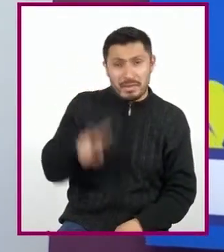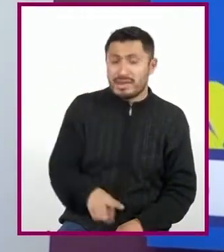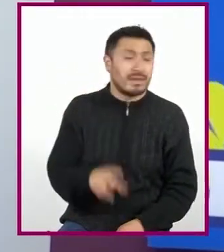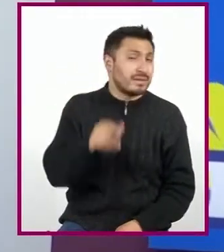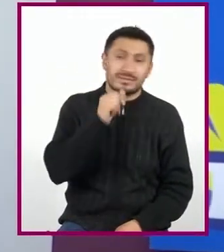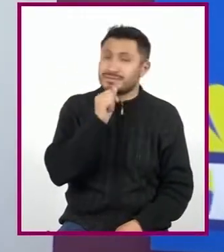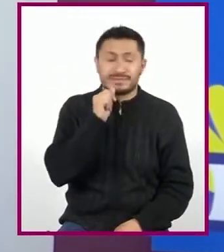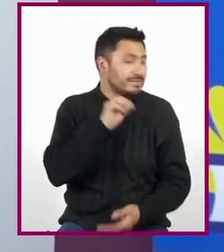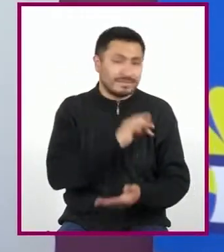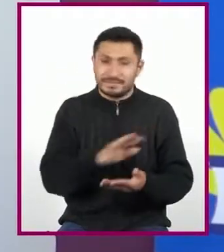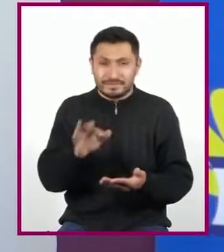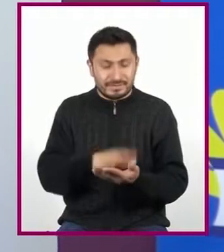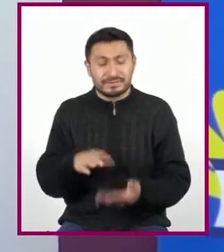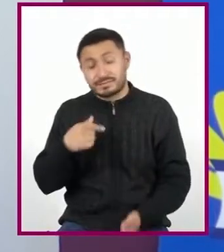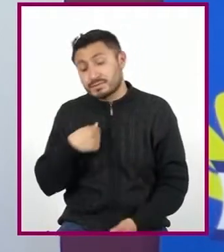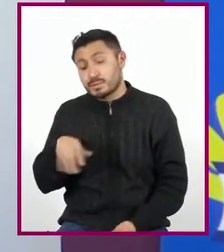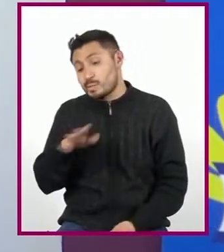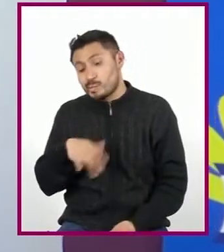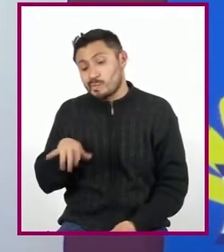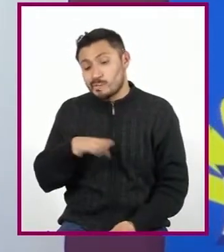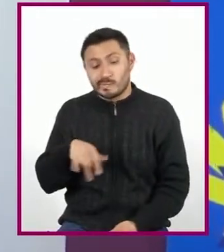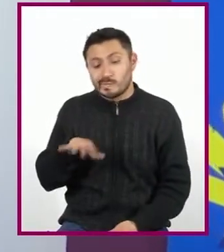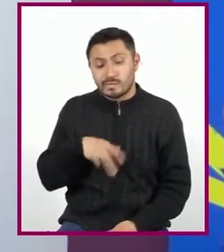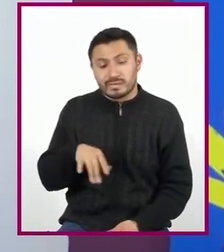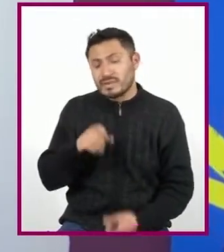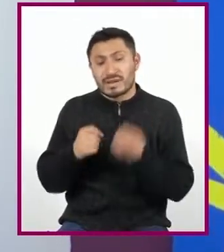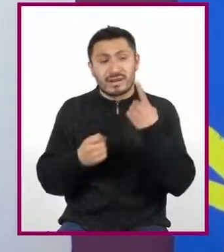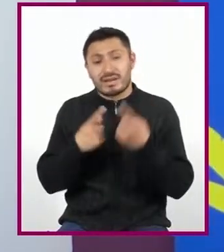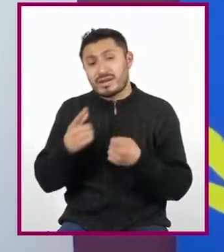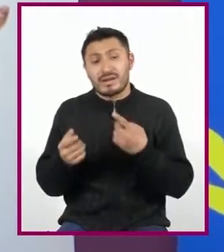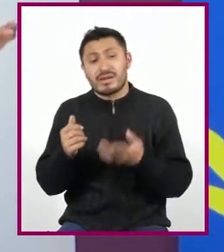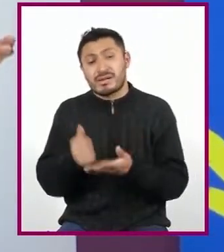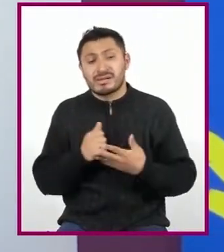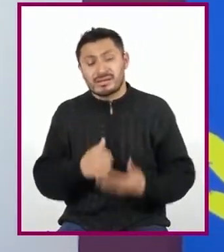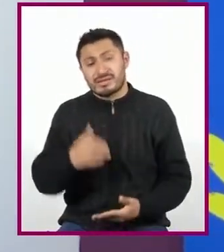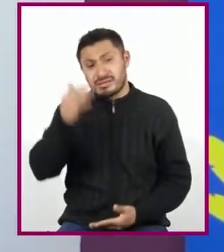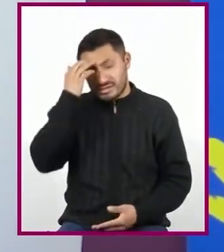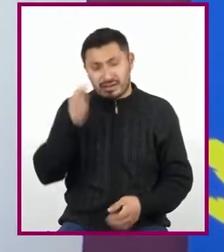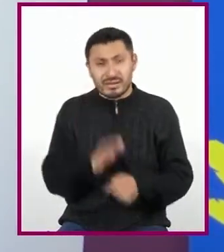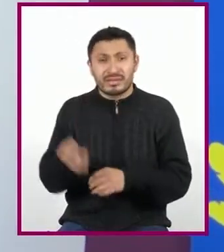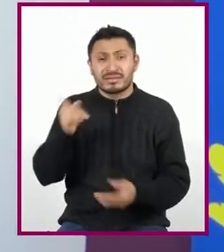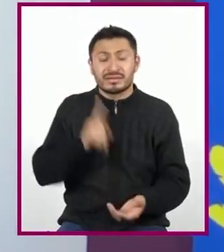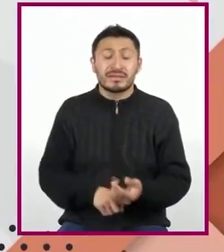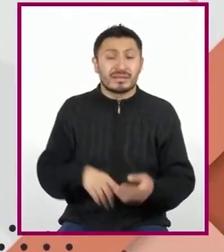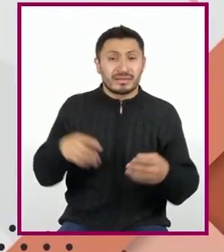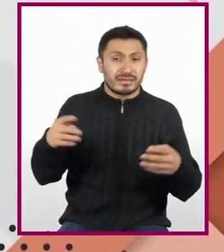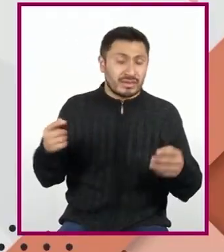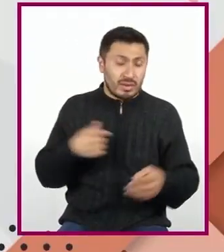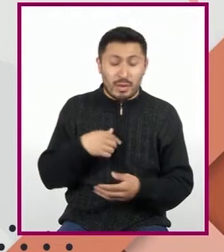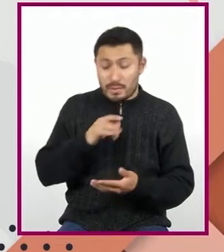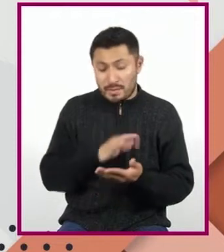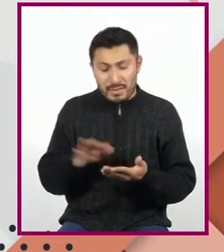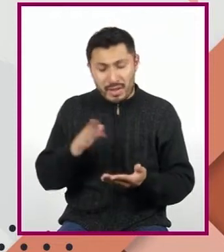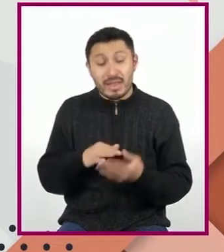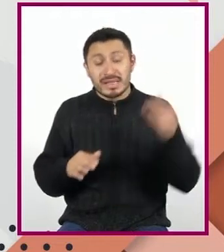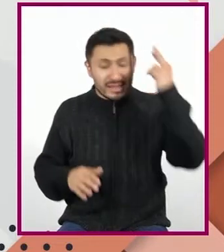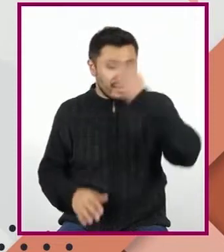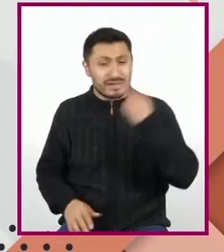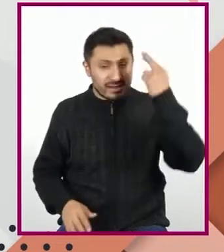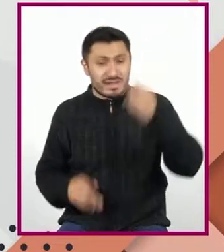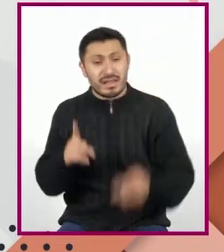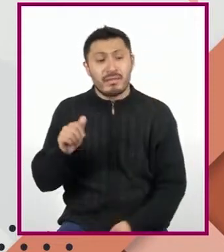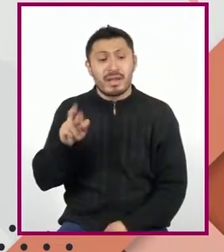llamado Molière, quien fue un dramaturgo, actor y poeta francés, ampliamente considerado como uno de los mejores escritores